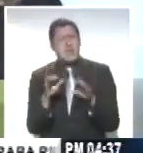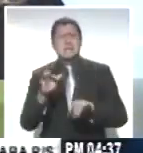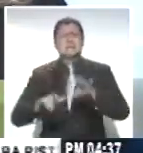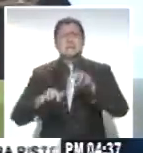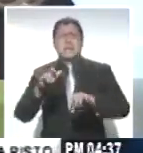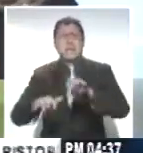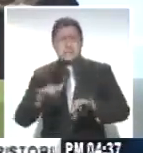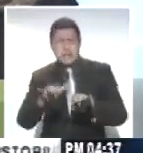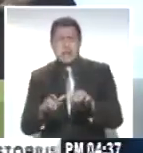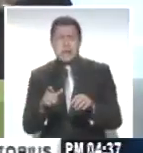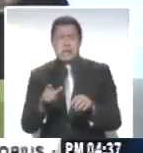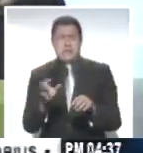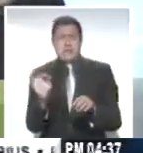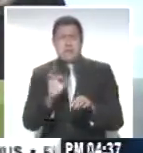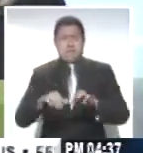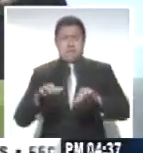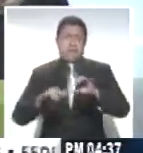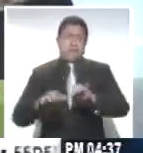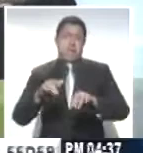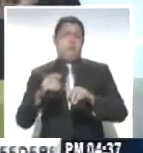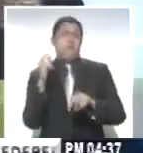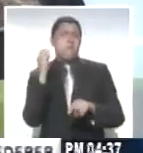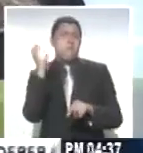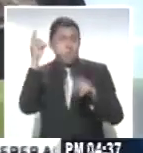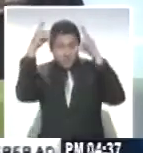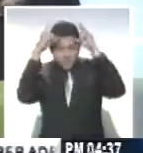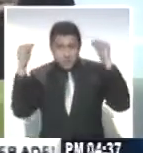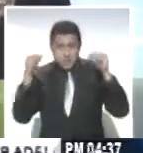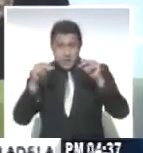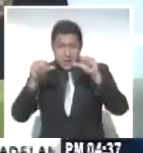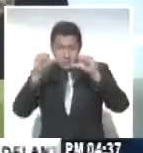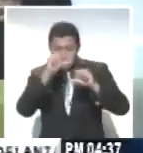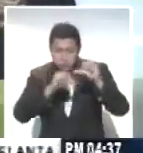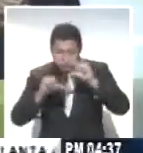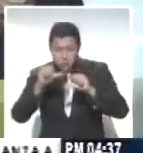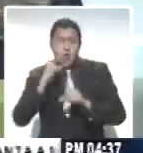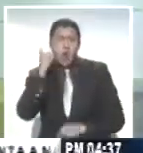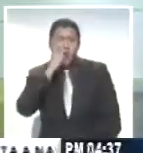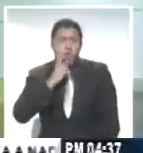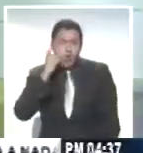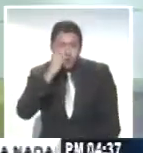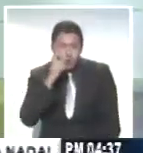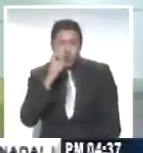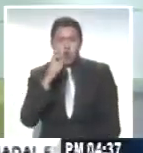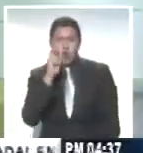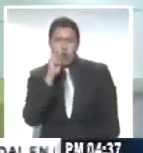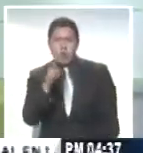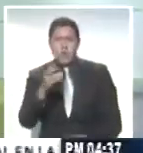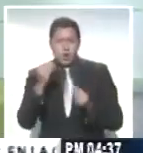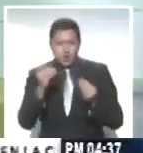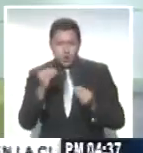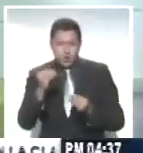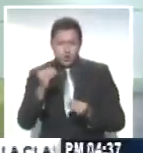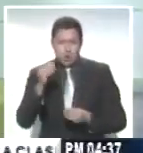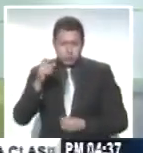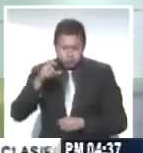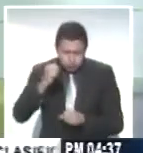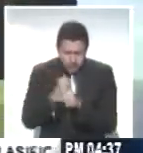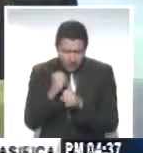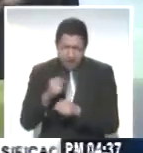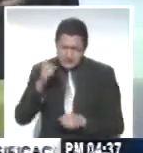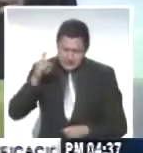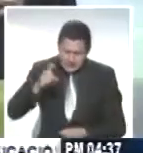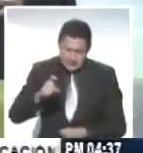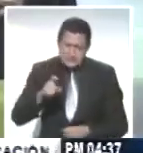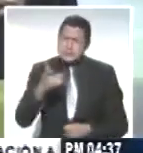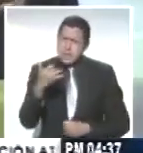secretarias, la mayoría de las enfermeras, bioanalistas, sobre todo odontólogos que vean la posición como ellos se colocan para trabajar,